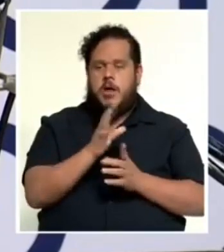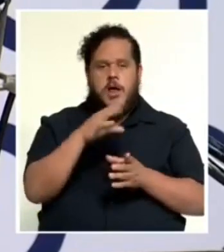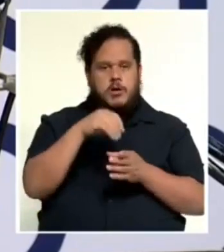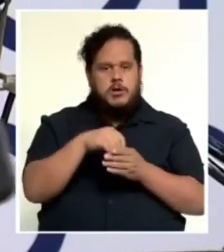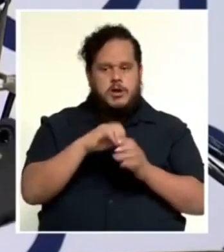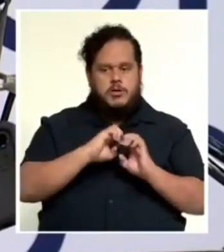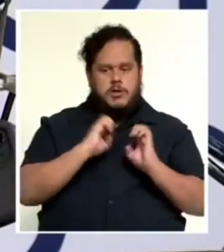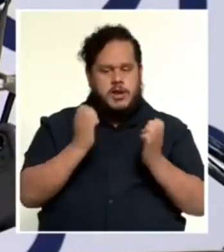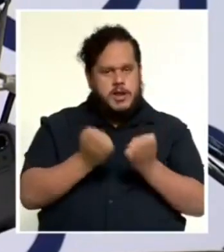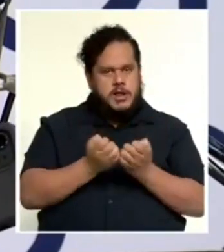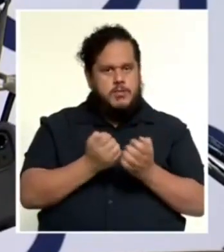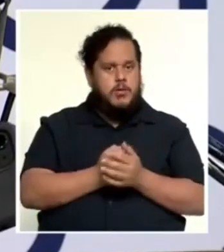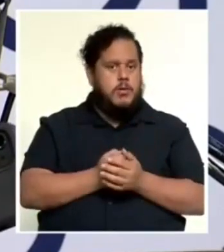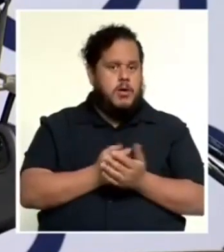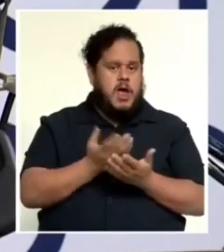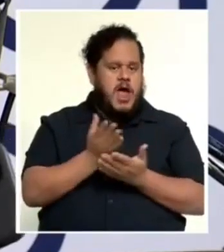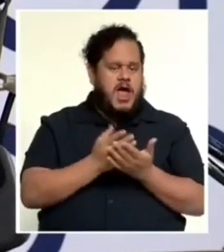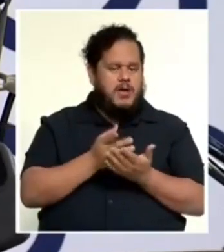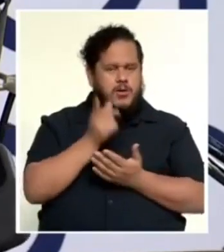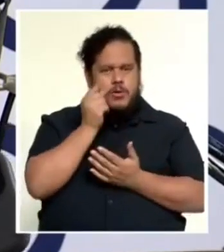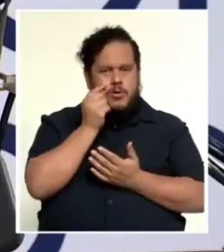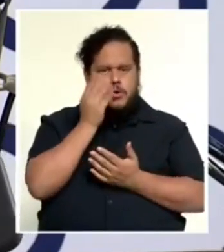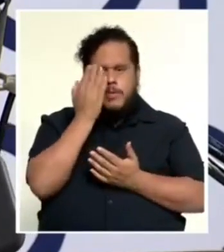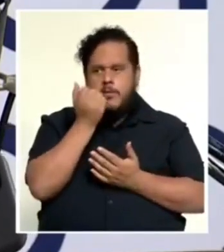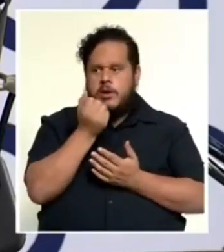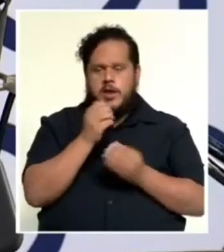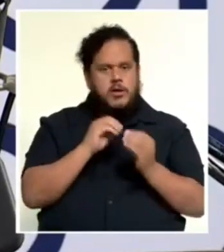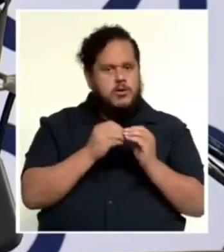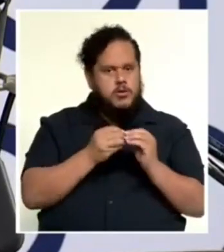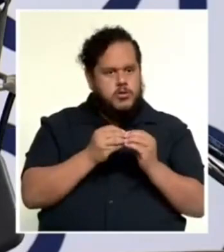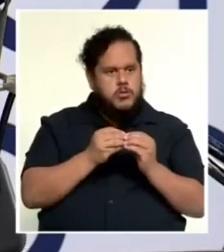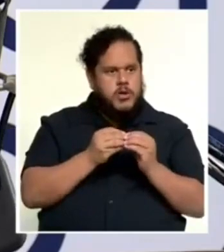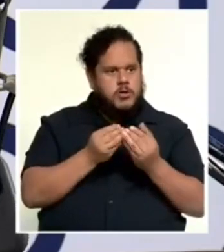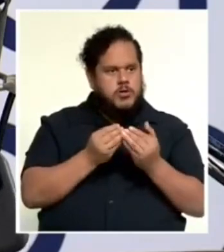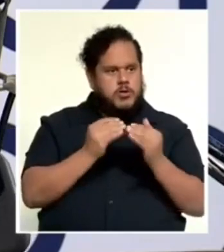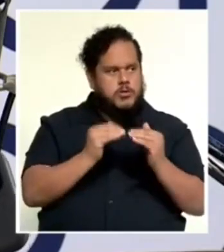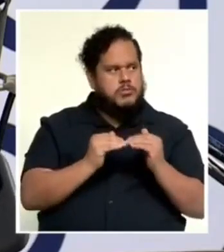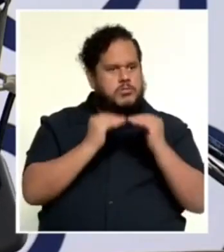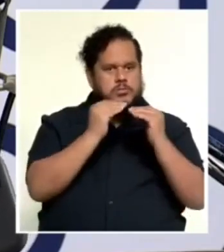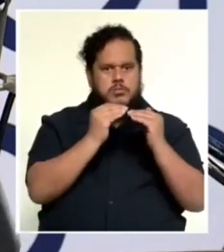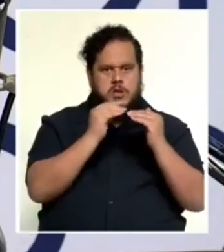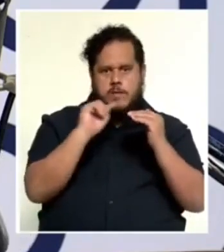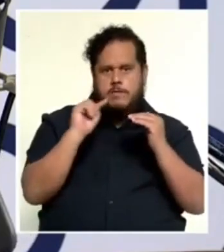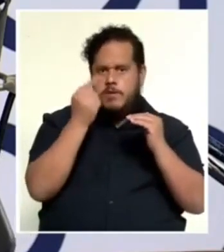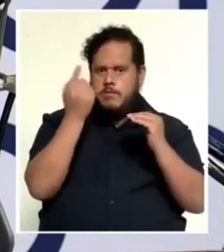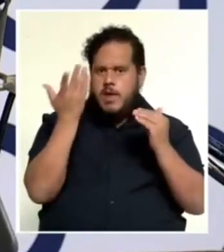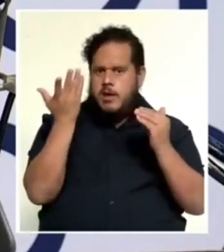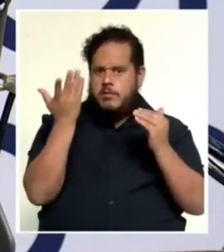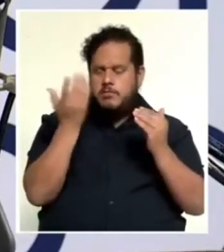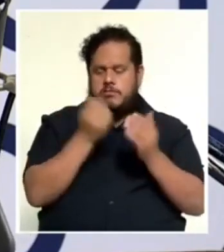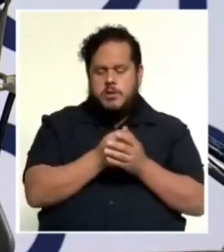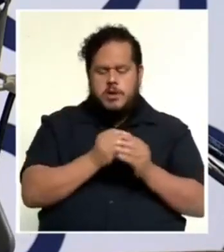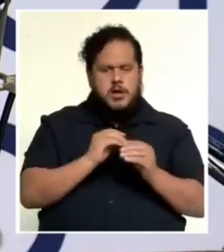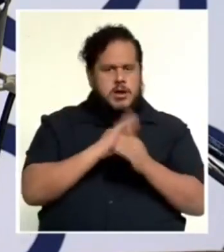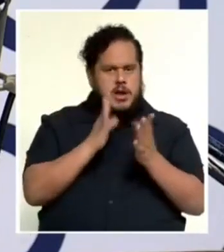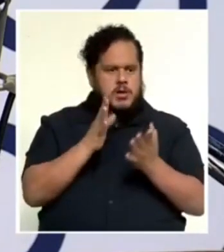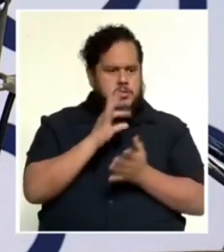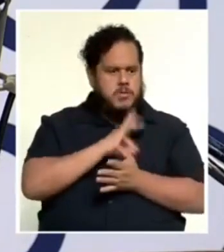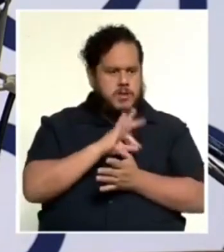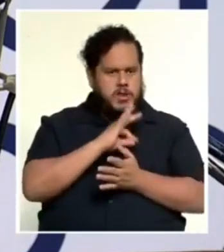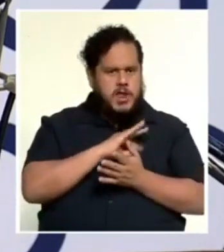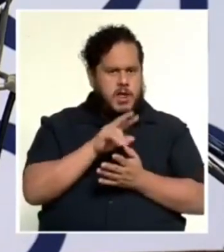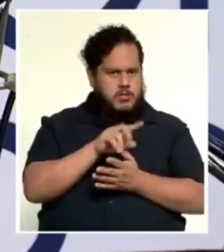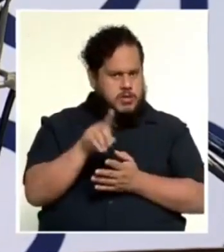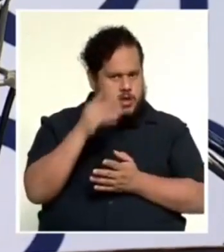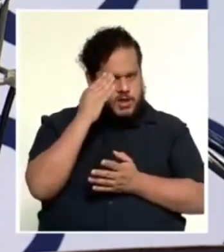interno del equipo, cosa curiosa porque los números lo ponen en una posición, por supuesto, muy ventajosa, como